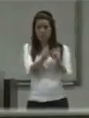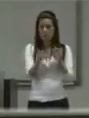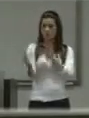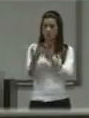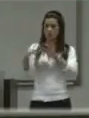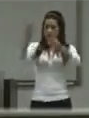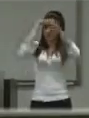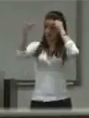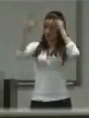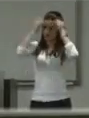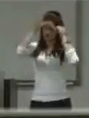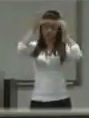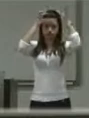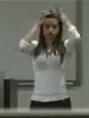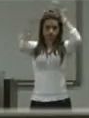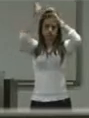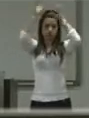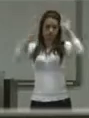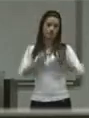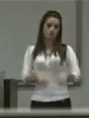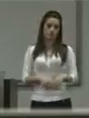a su conocimiento sí